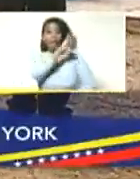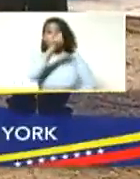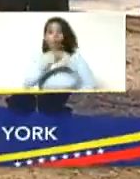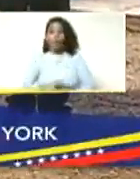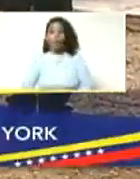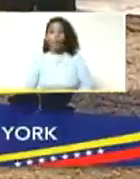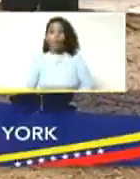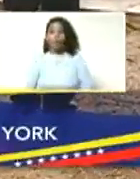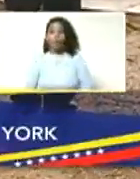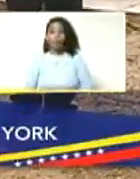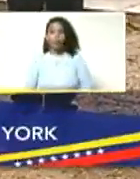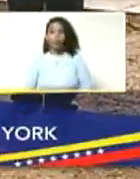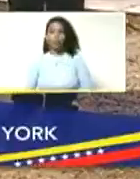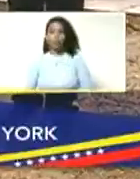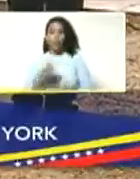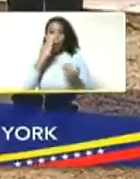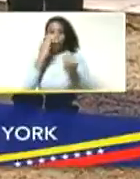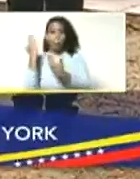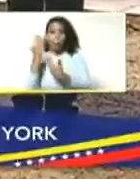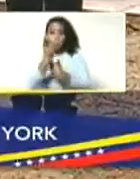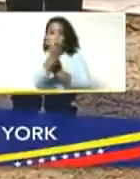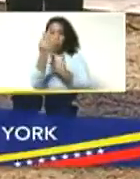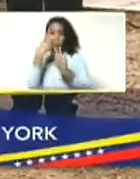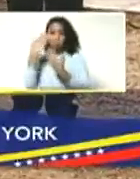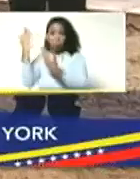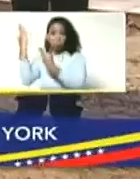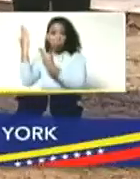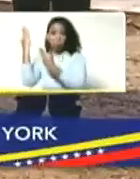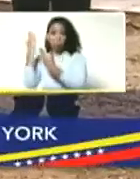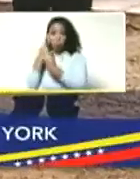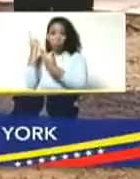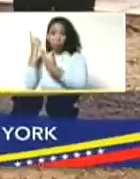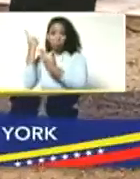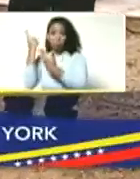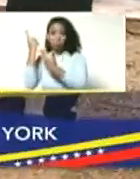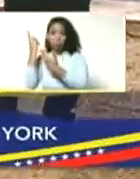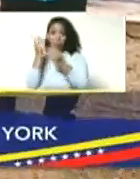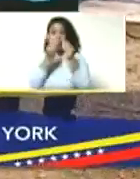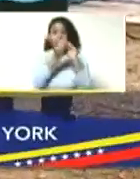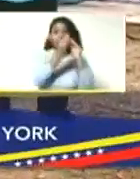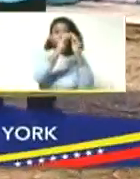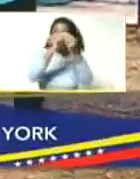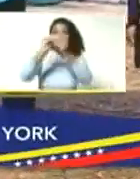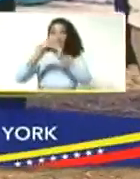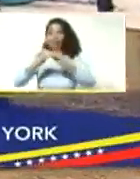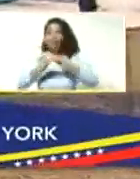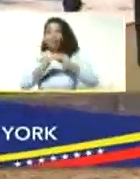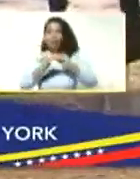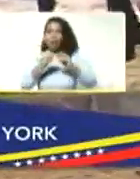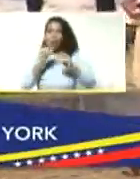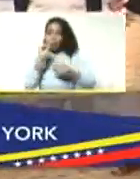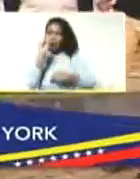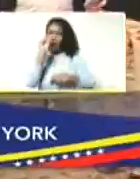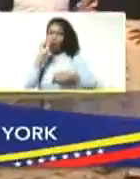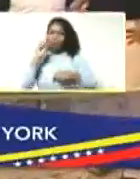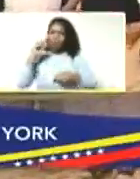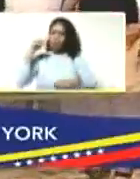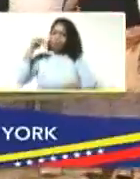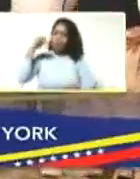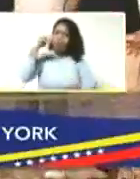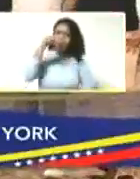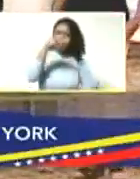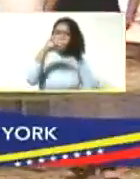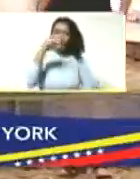que trabaja. Miren ustedes, aquí estamos viendo las reparaciones. Vamos a caminar un poquito, si la cámara nos